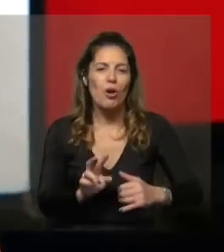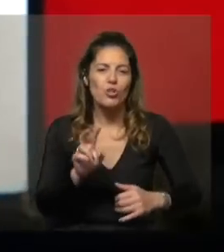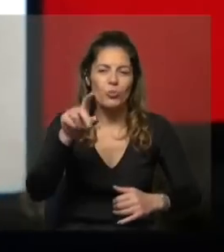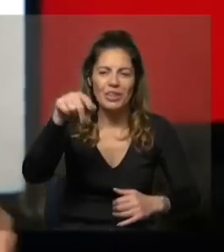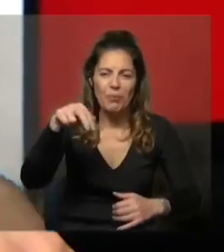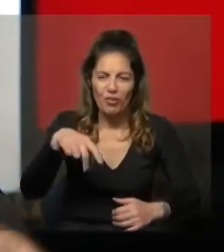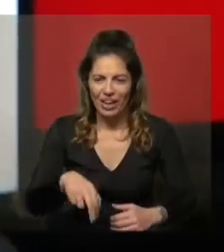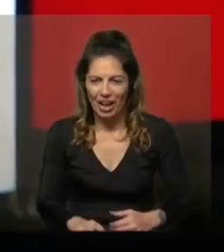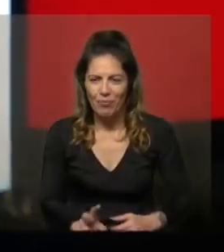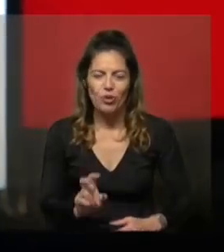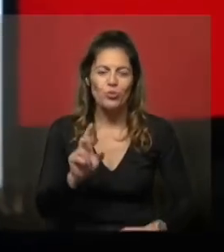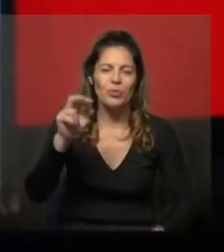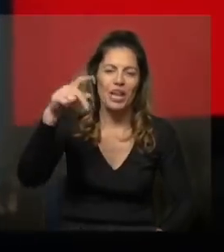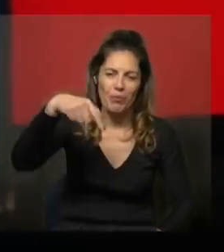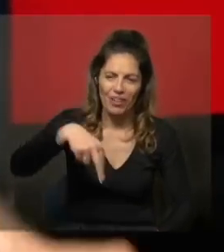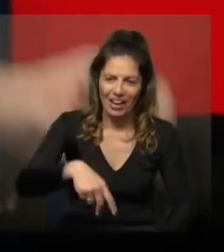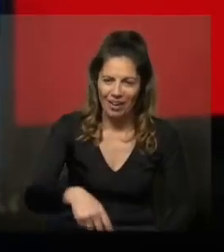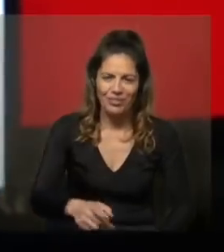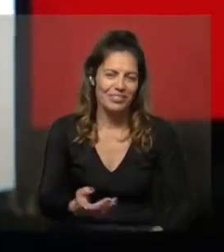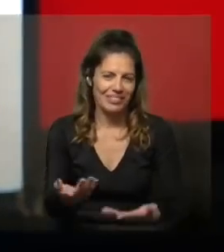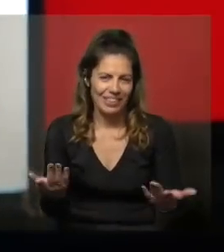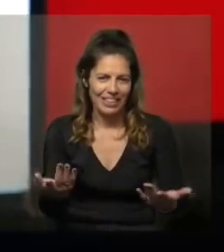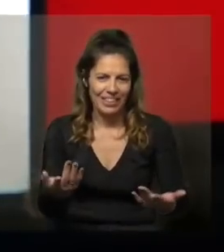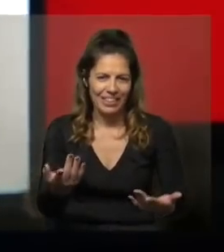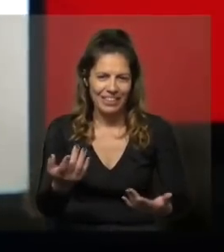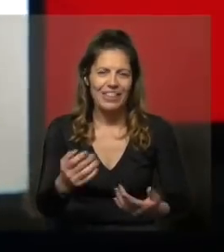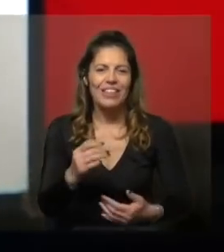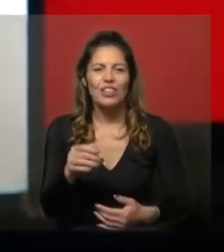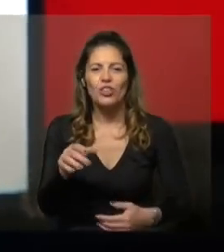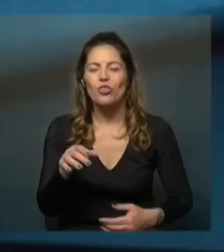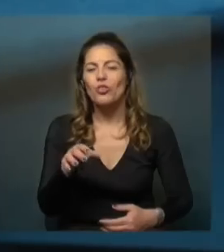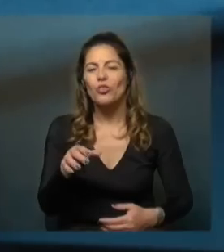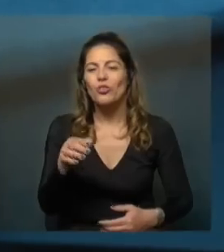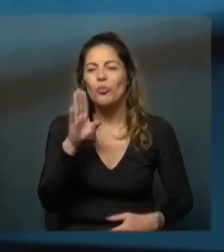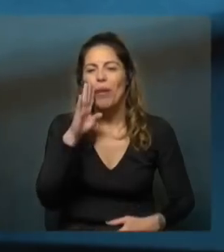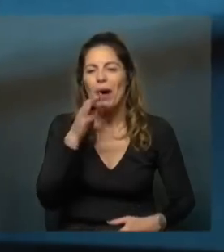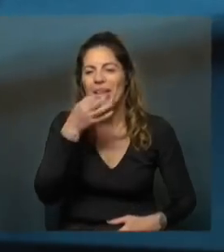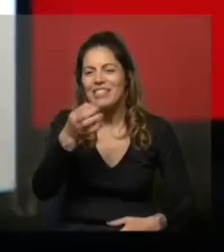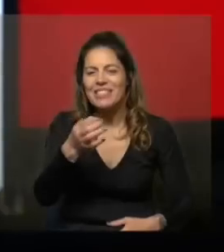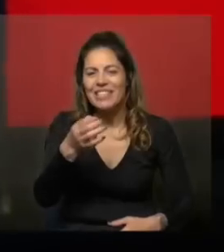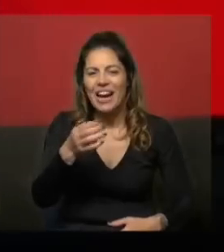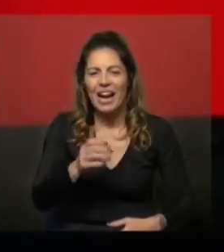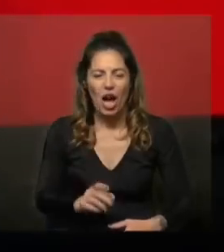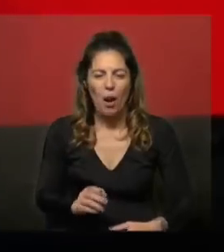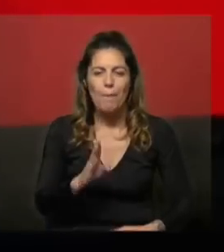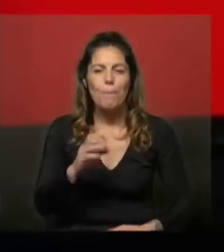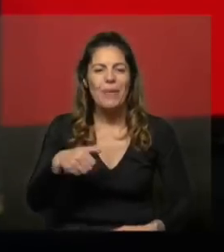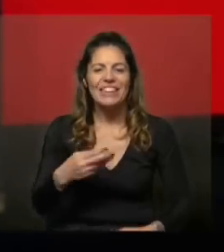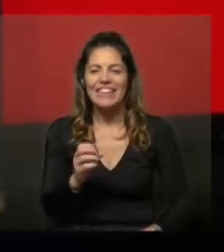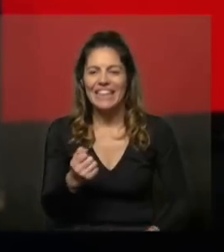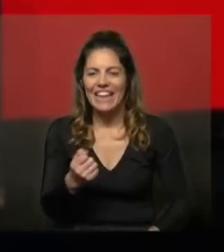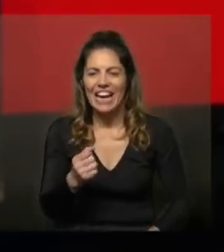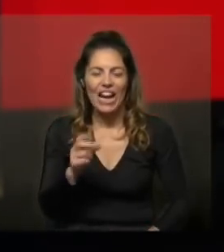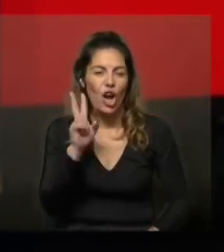era que ahí la Pantera Rosa me decía tu madre Te acordás La Pantera Rosa porque imagínate